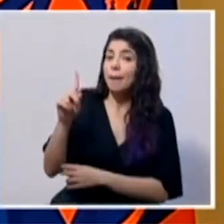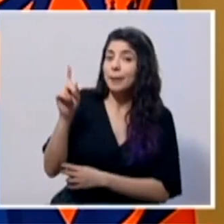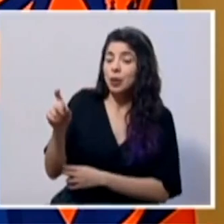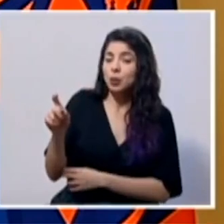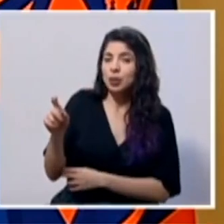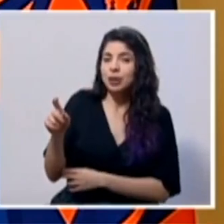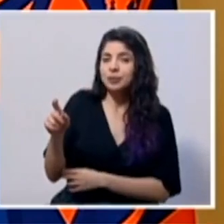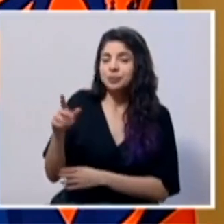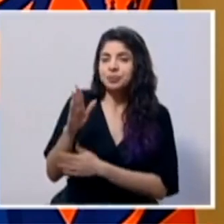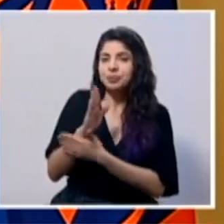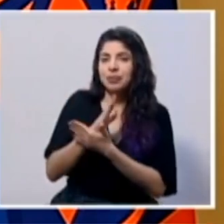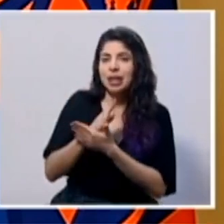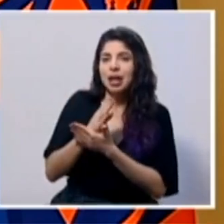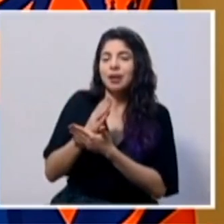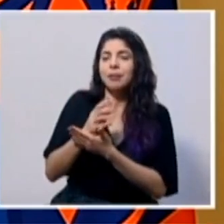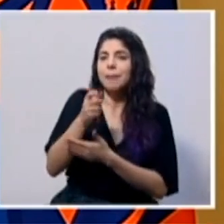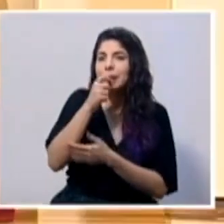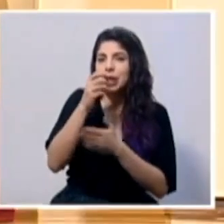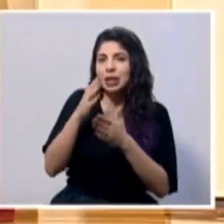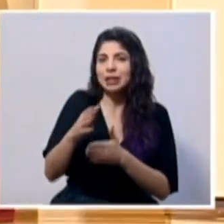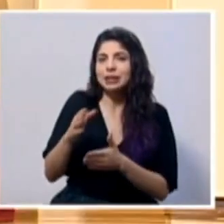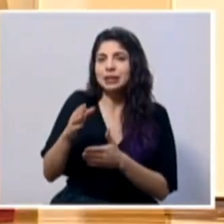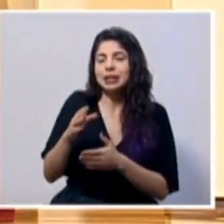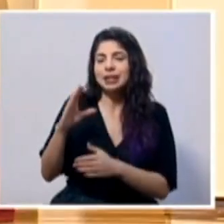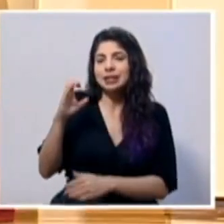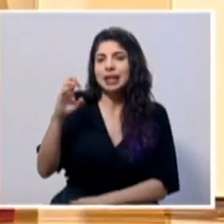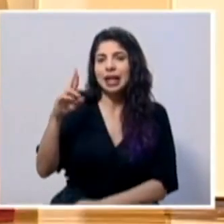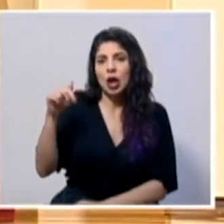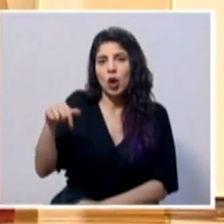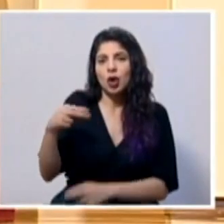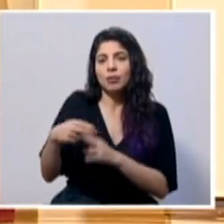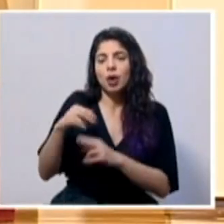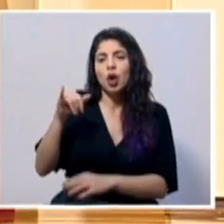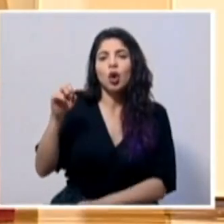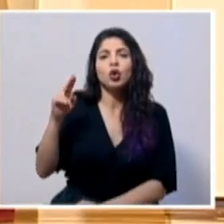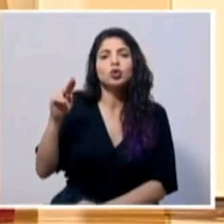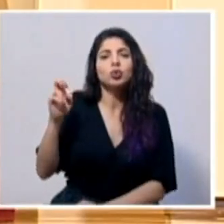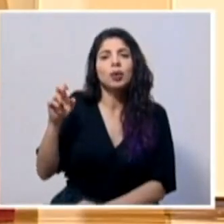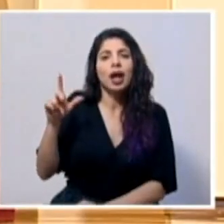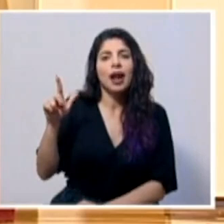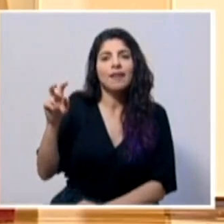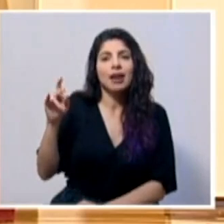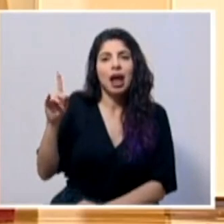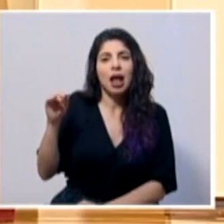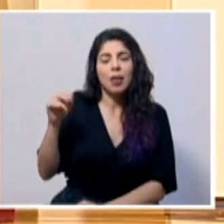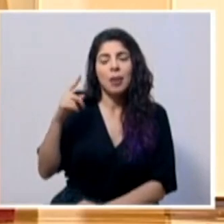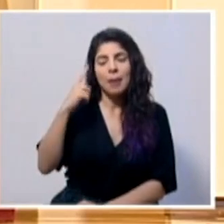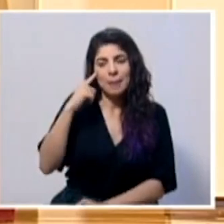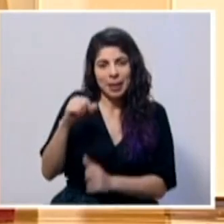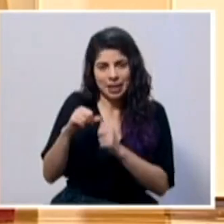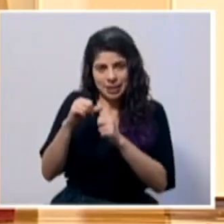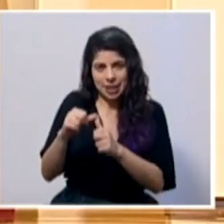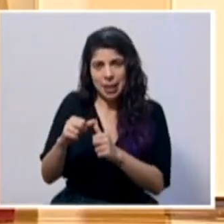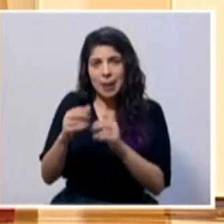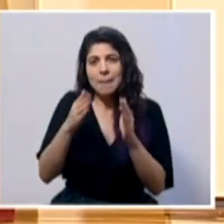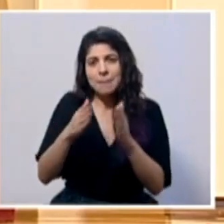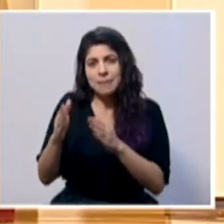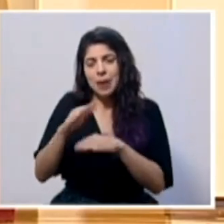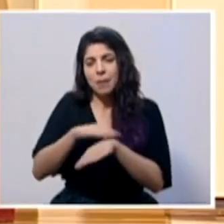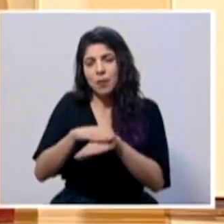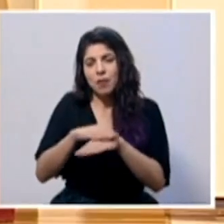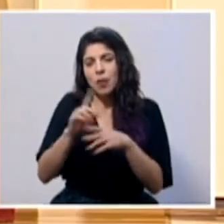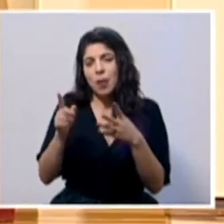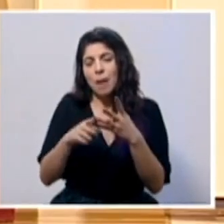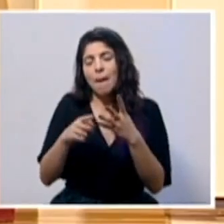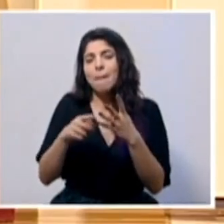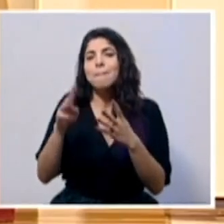consulta del colega del medio digital CRO, Josué Alvarado. Para avanzar y se prepara, por favor,